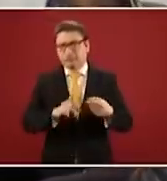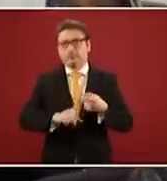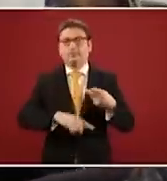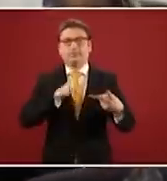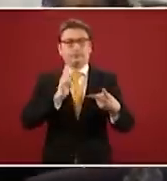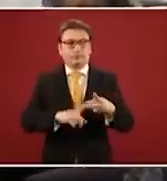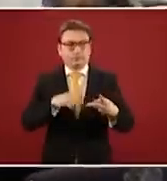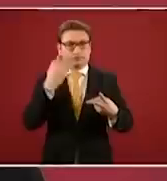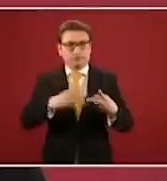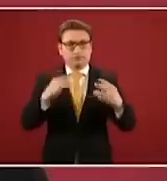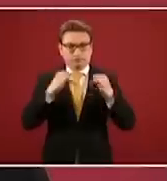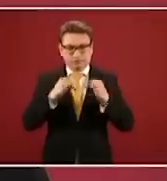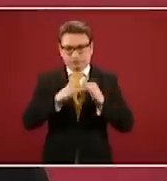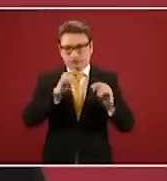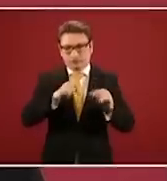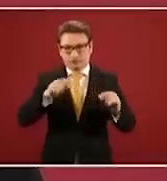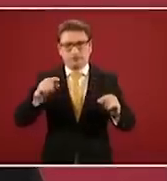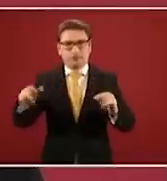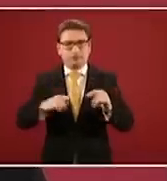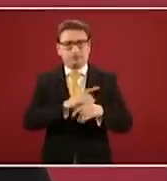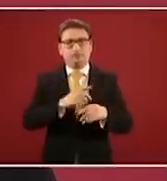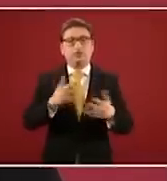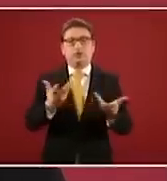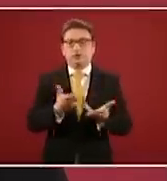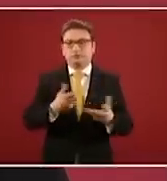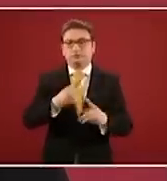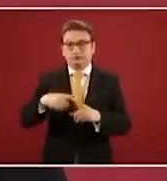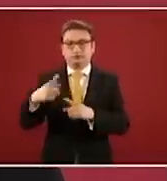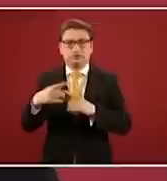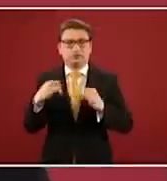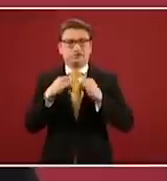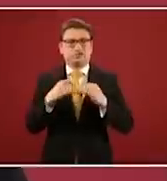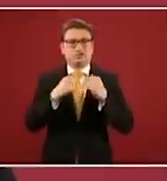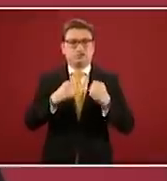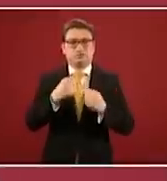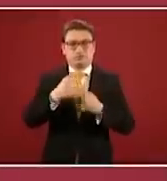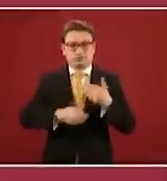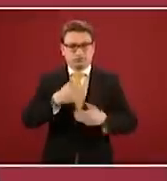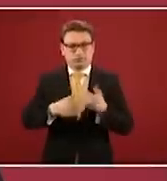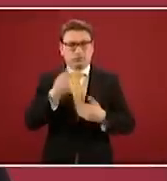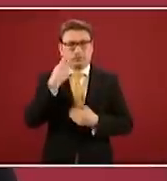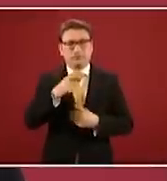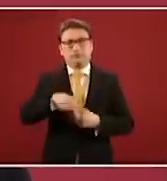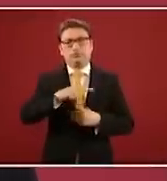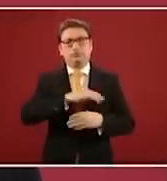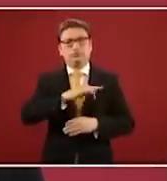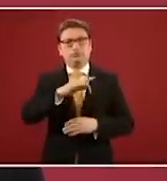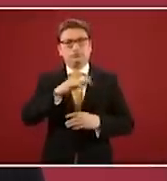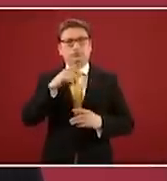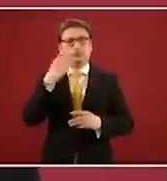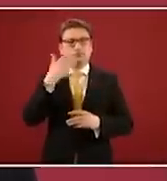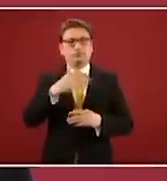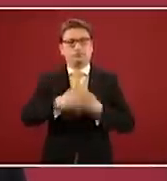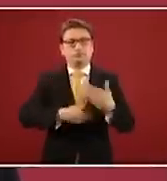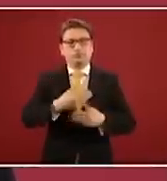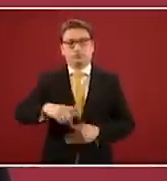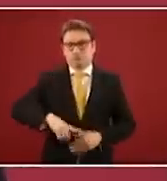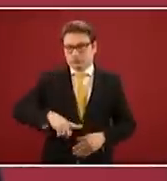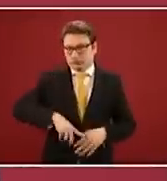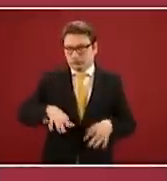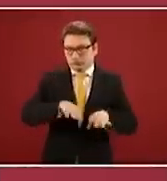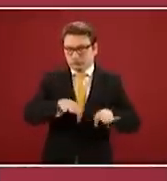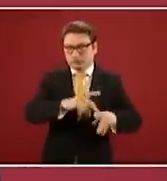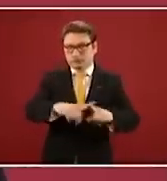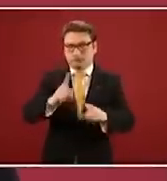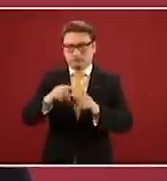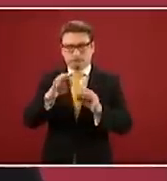diseños institucionales. Estamos generando diseños institucionales que sean más propicios para poder tener una política